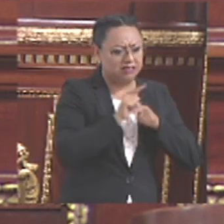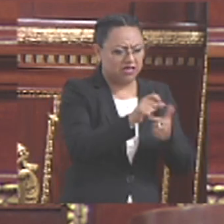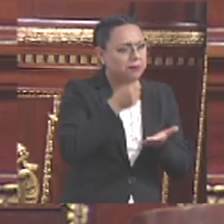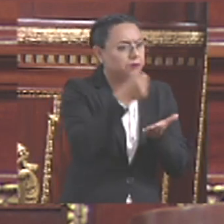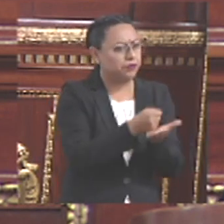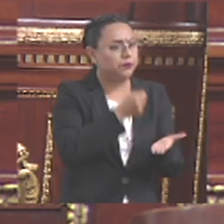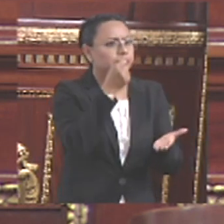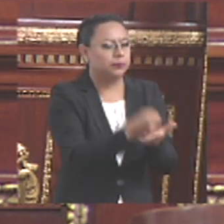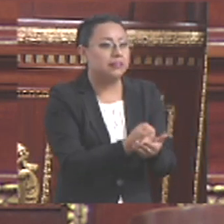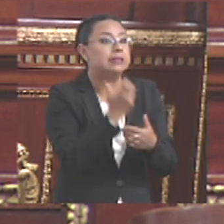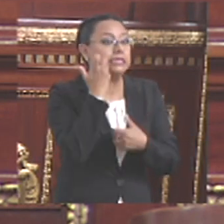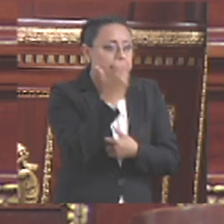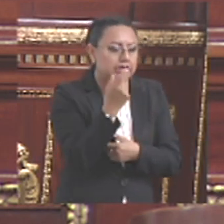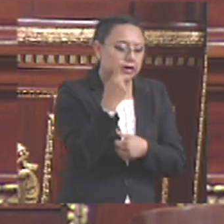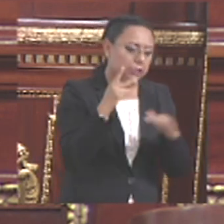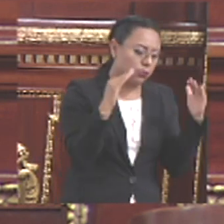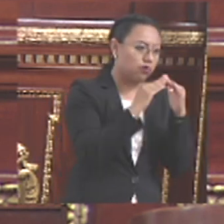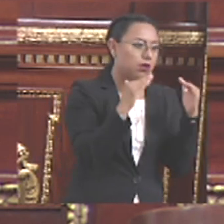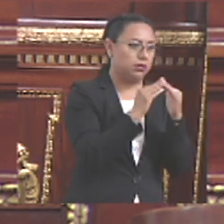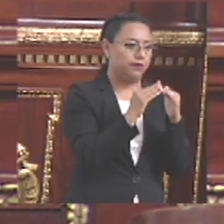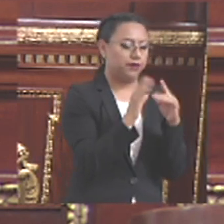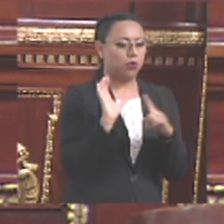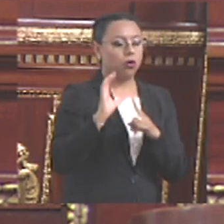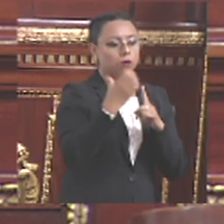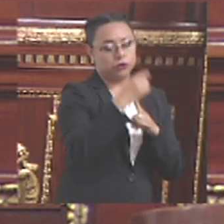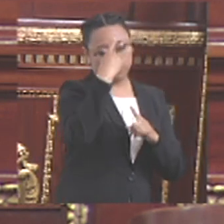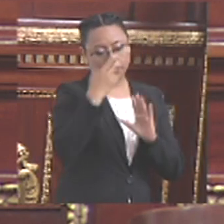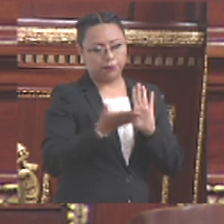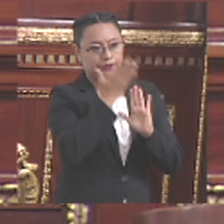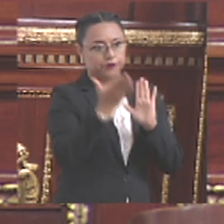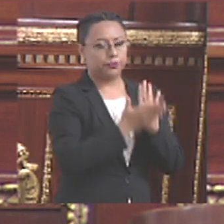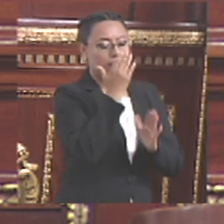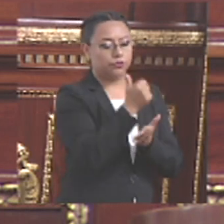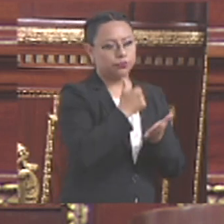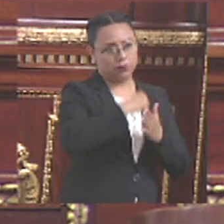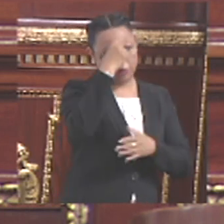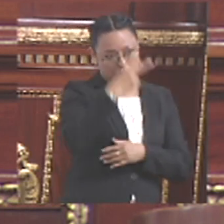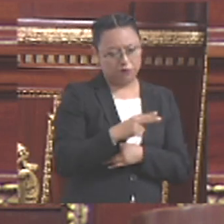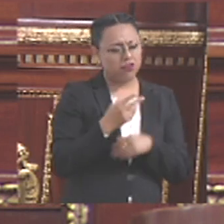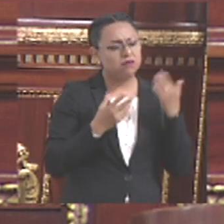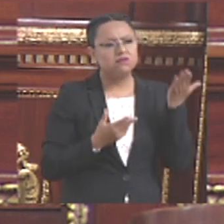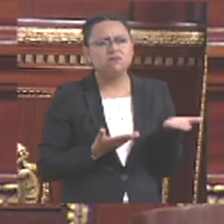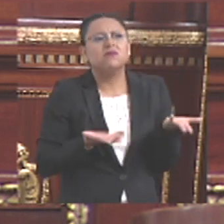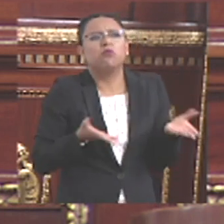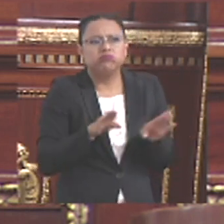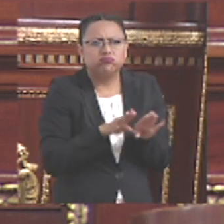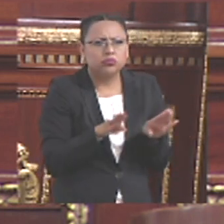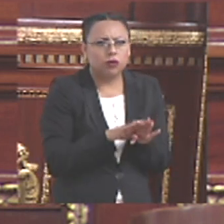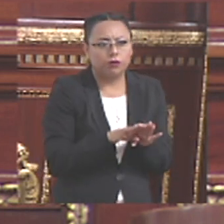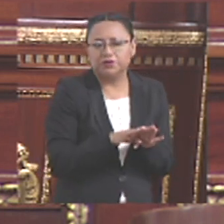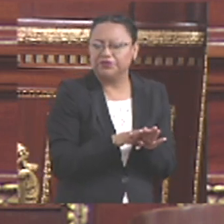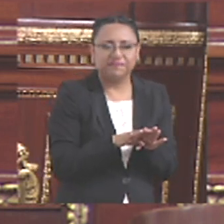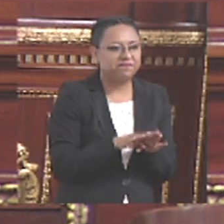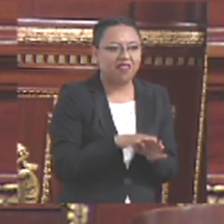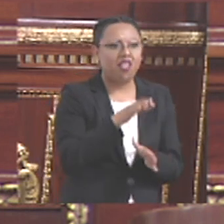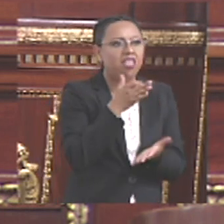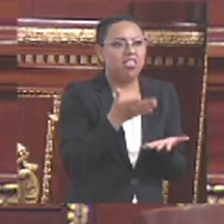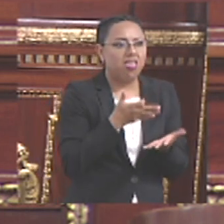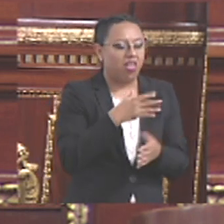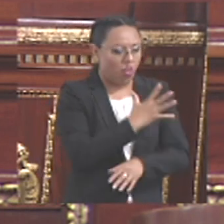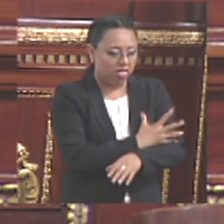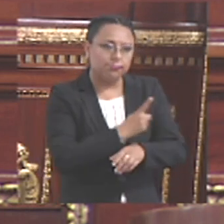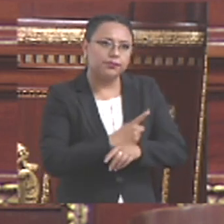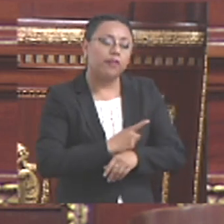terminado. La Comisión para la Reconstrucción de la Ciudad de México se ha distinguido por su falta de transparencia en